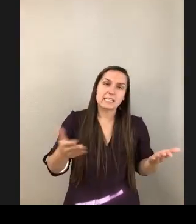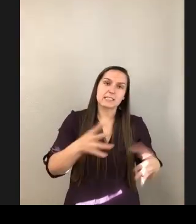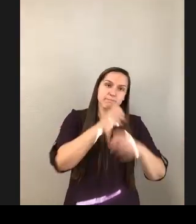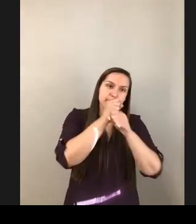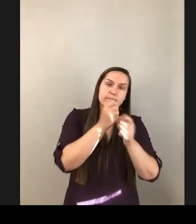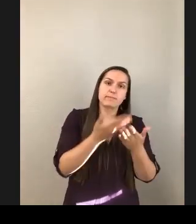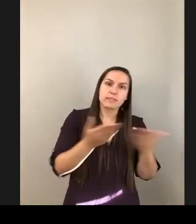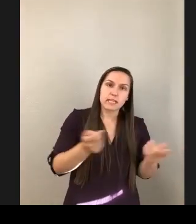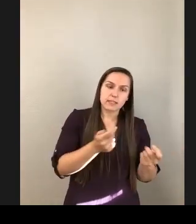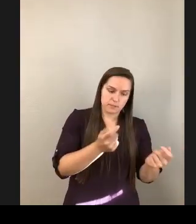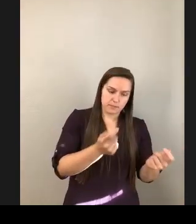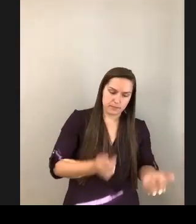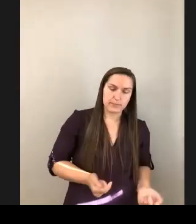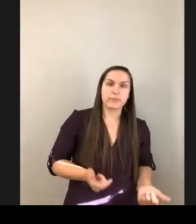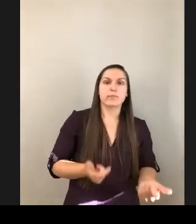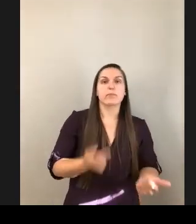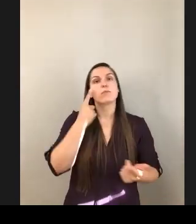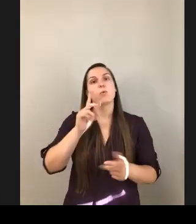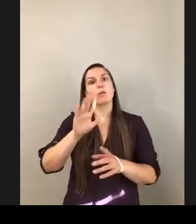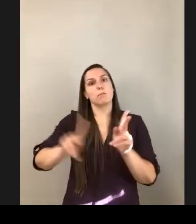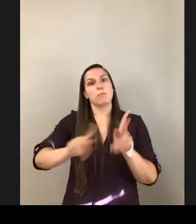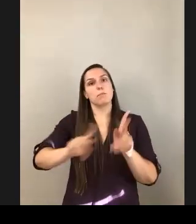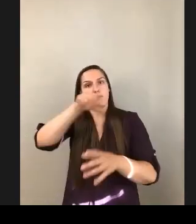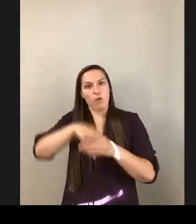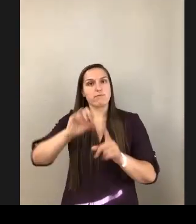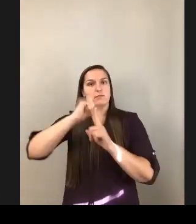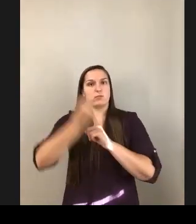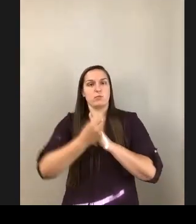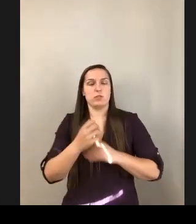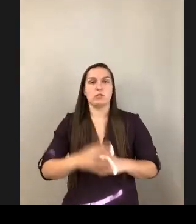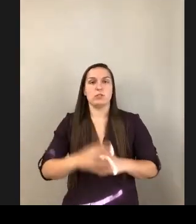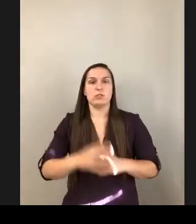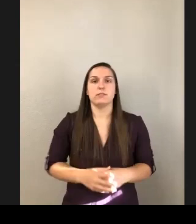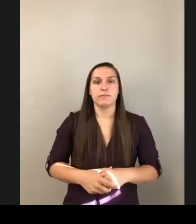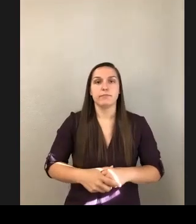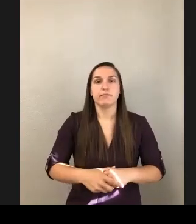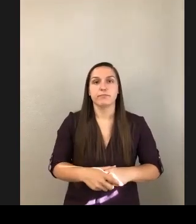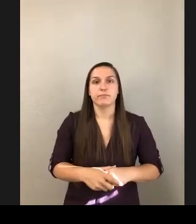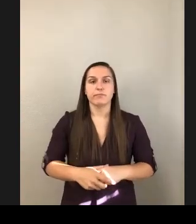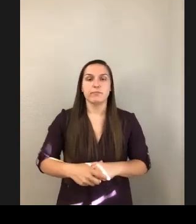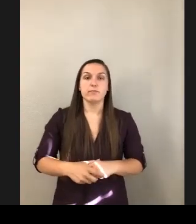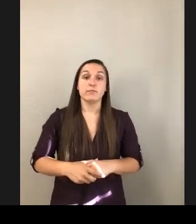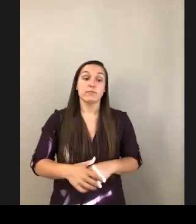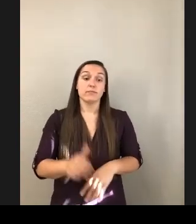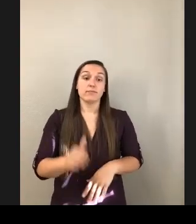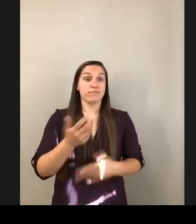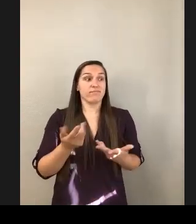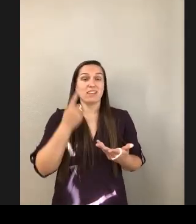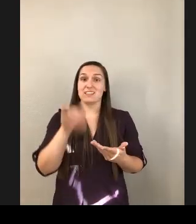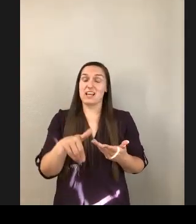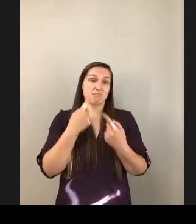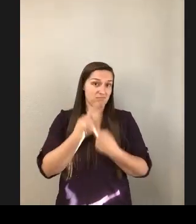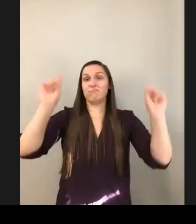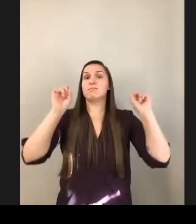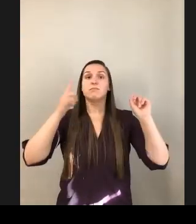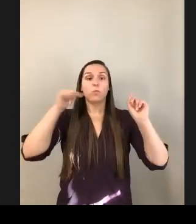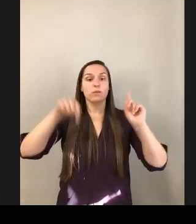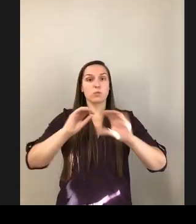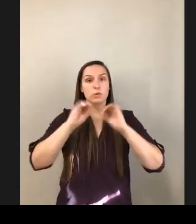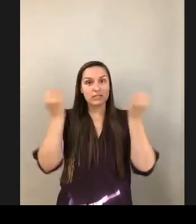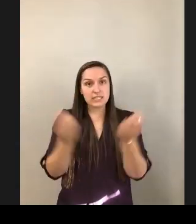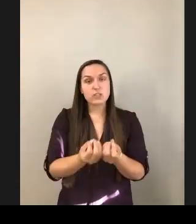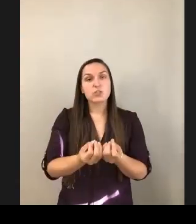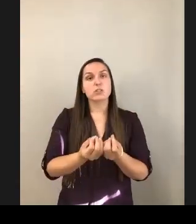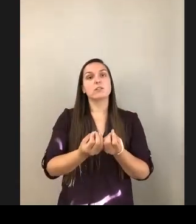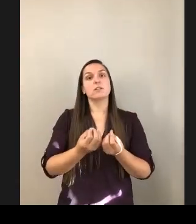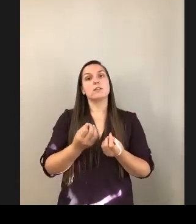redactado para finalidades de privacidad de las partes interesadas. Yo creo que eso es muy efectivo en